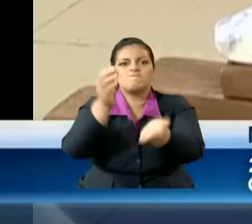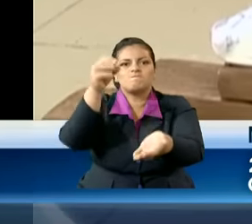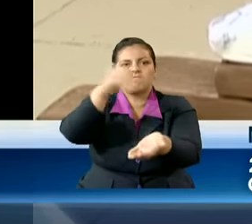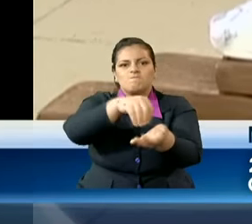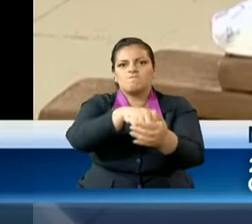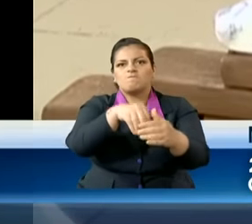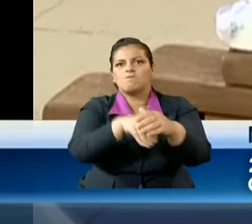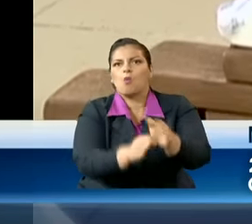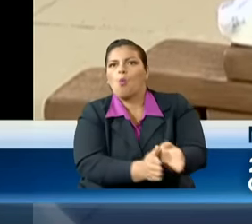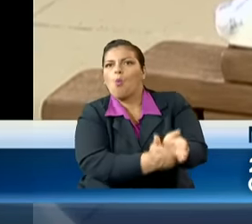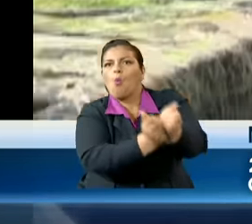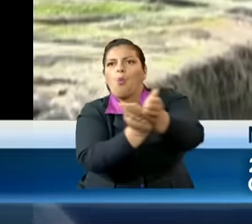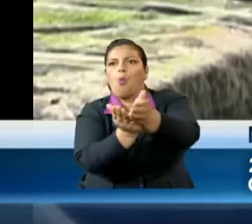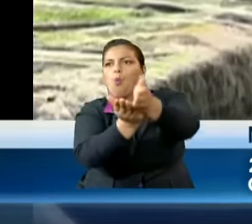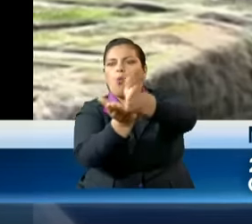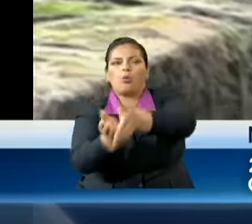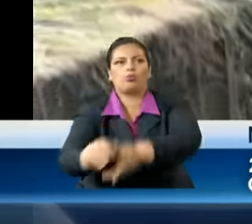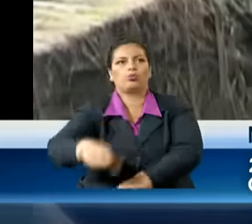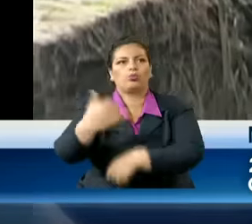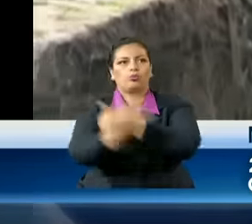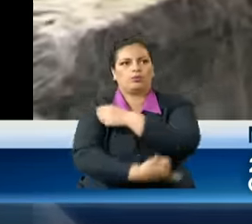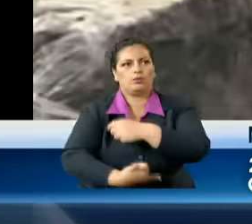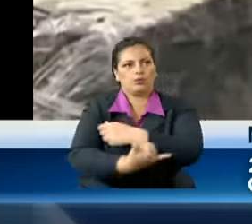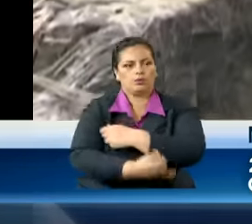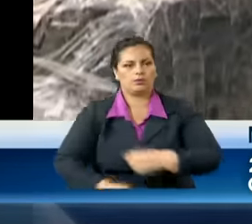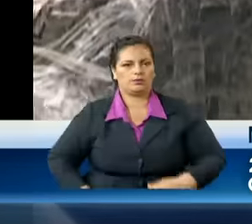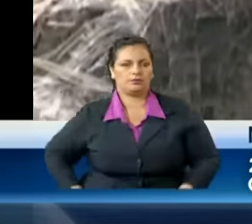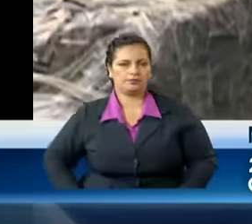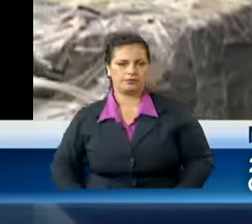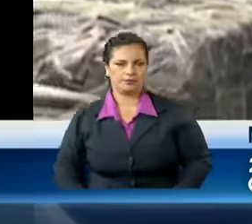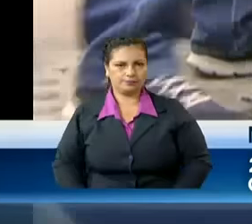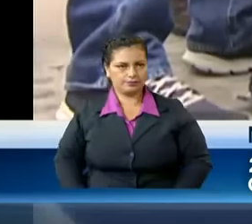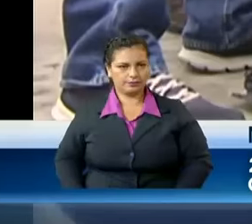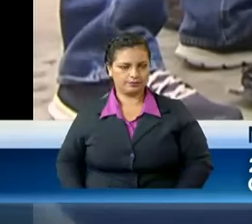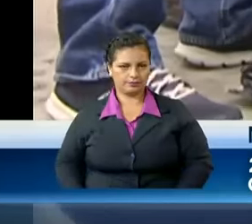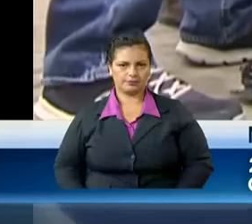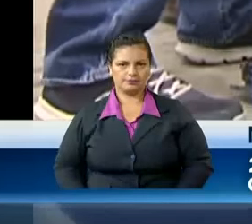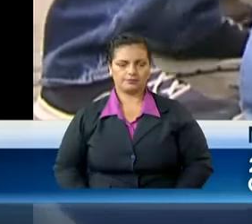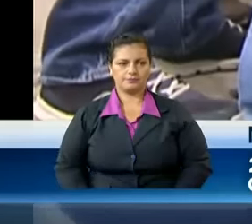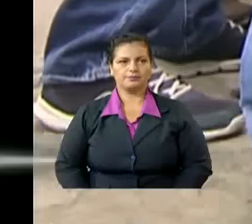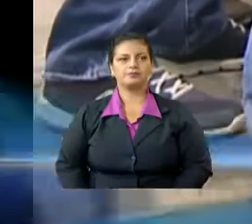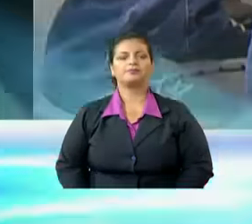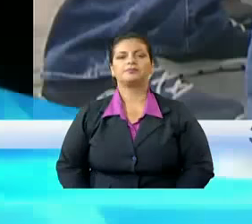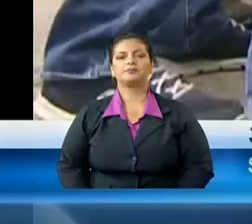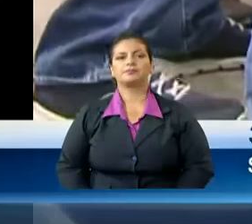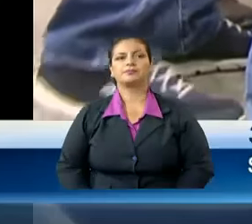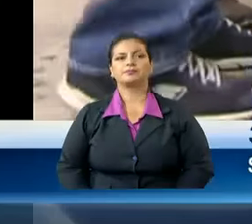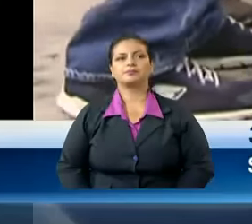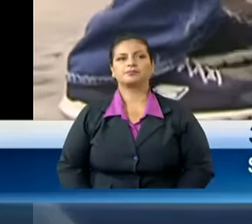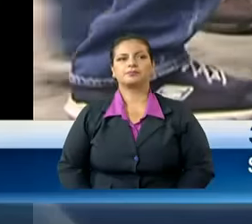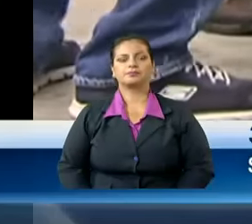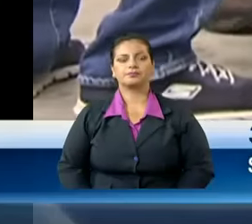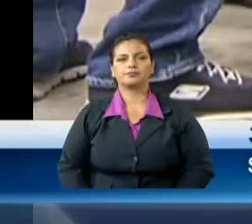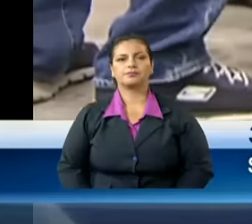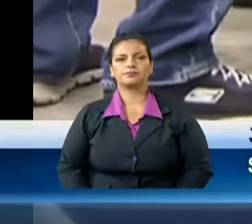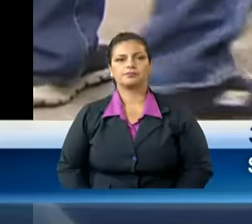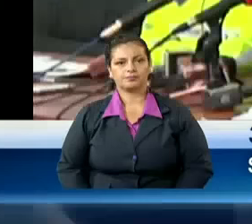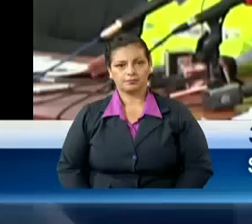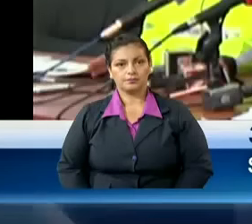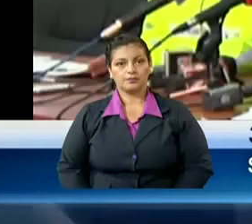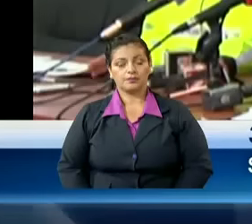de precursores químicos. Las operaciones se configuraban en pasos fronterizos informales. Específicamente el